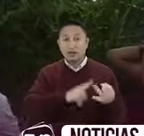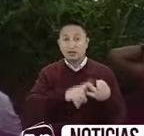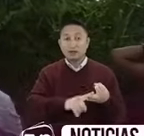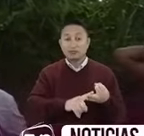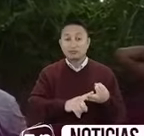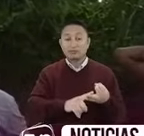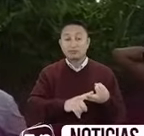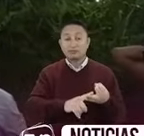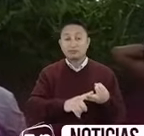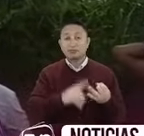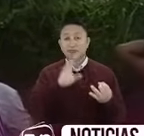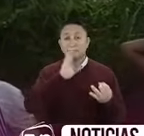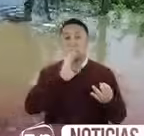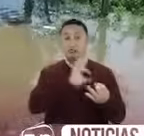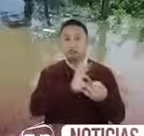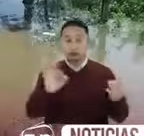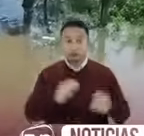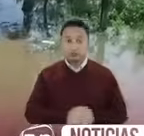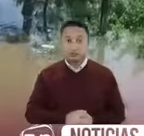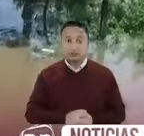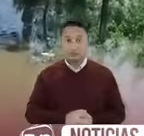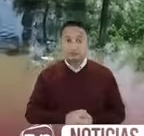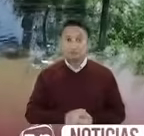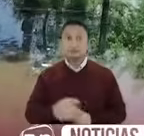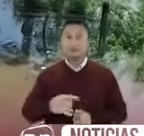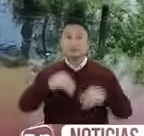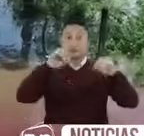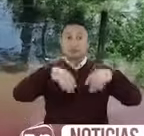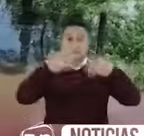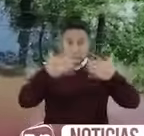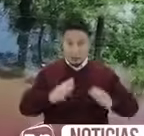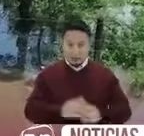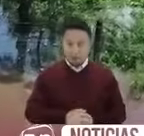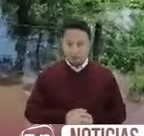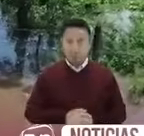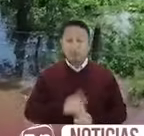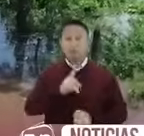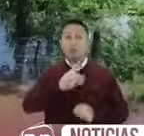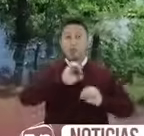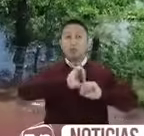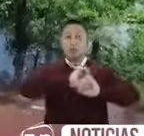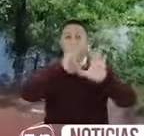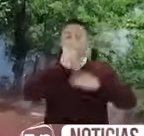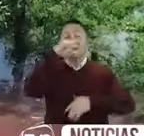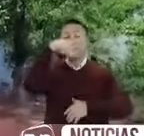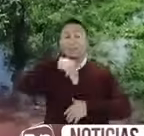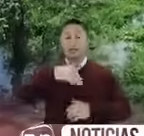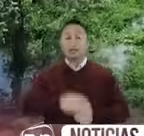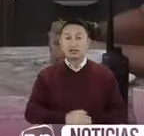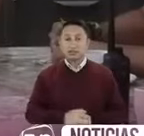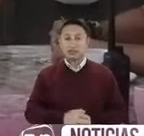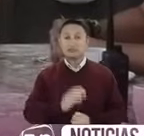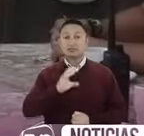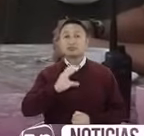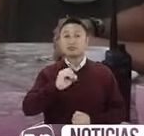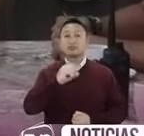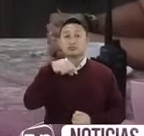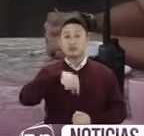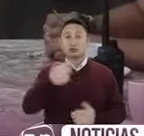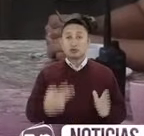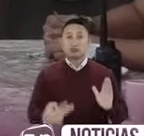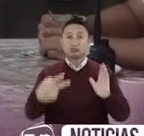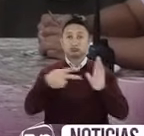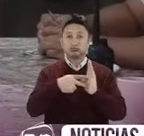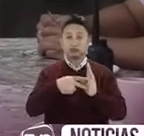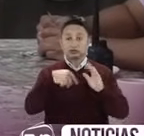agua potable. Pero las lluvias no cesaban y a la una de la madrugada de este martes, el COE cantonal se activó tras el